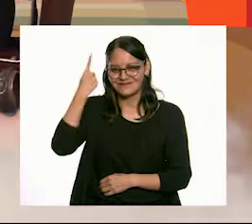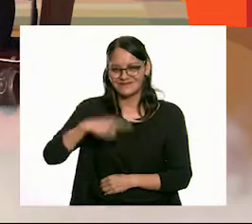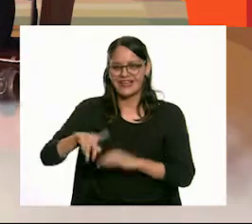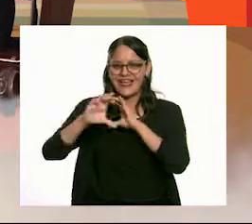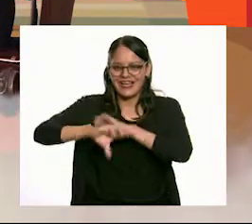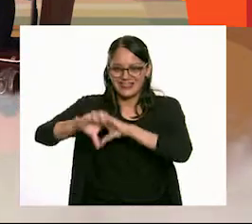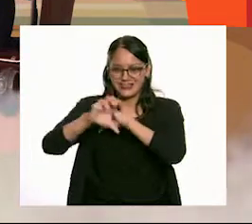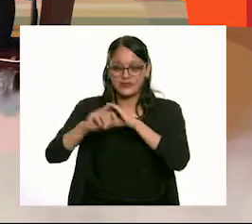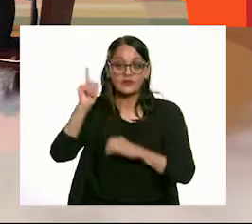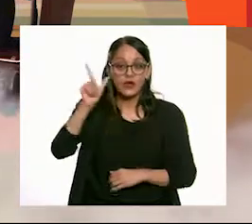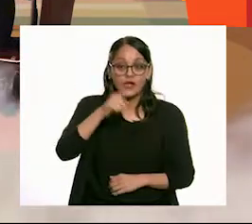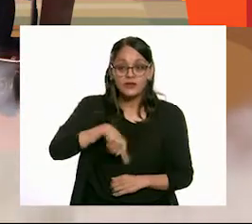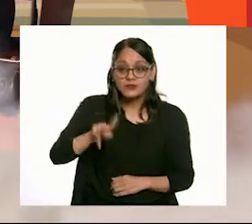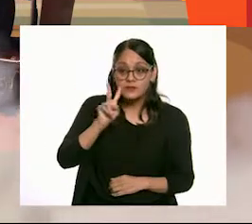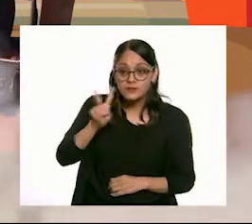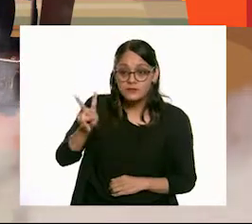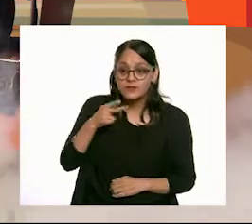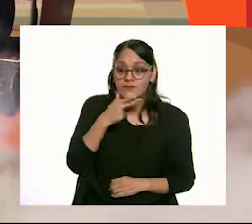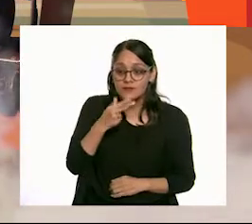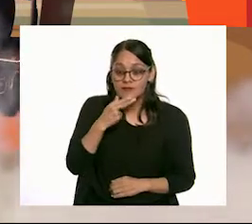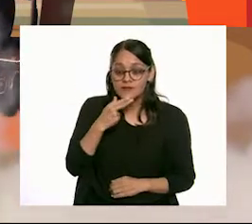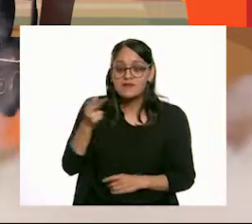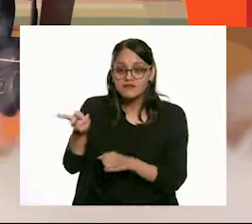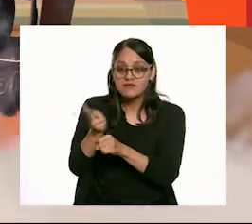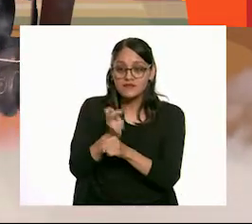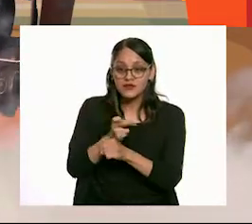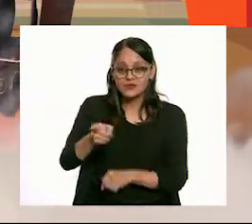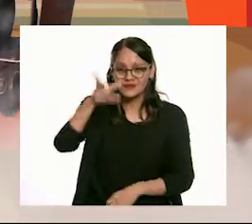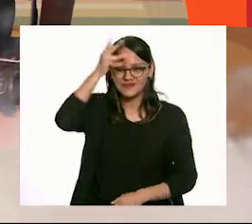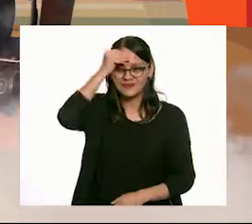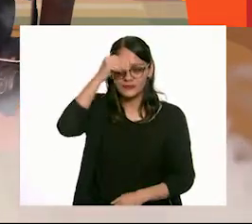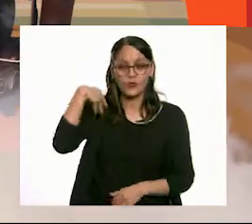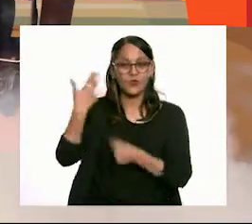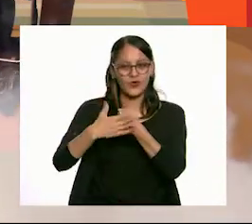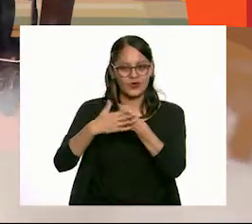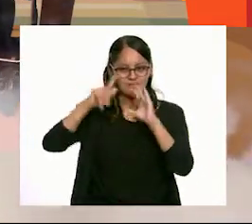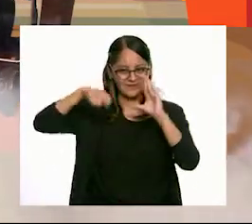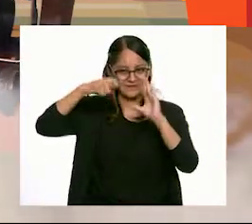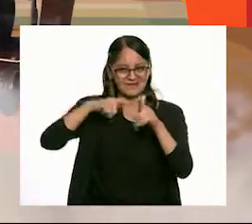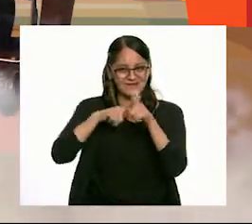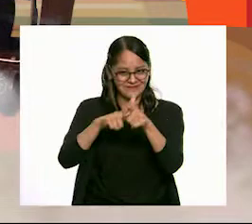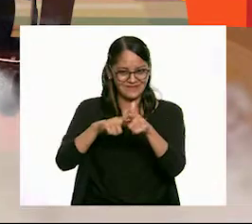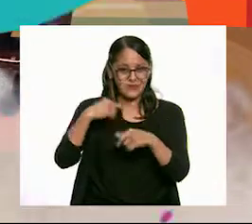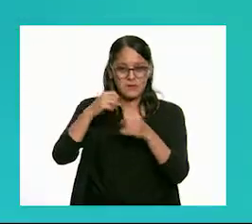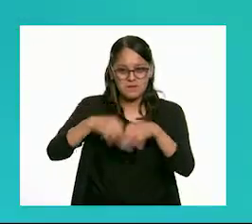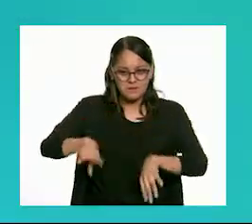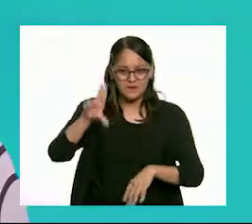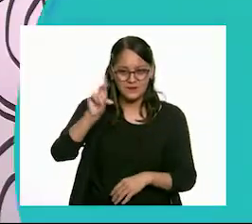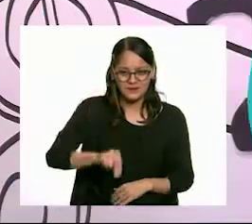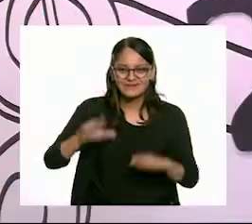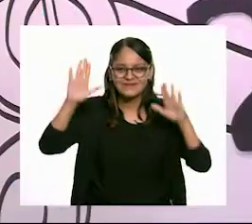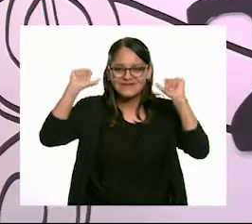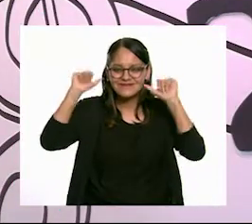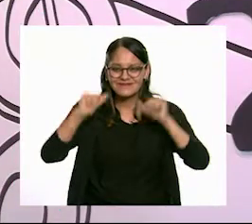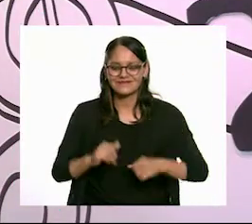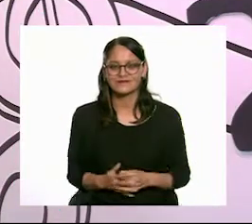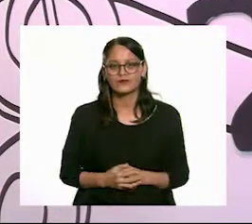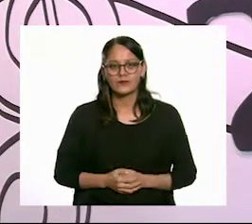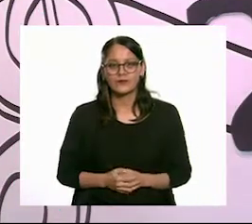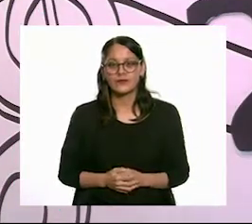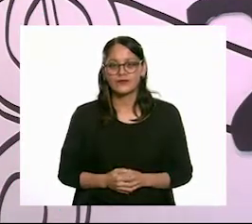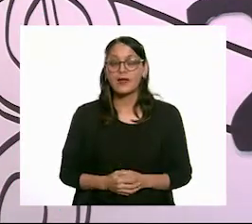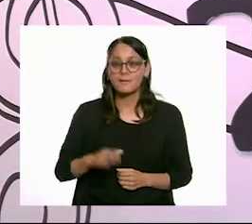mucho acerca de nuestro gran invitado y que no te pierdas la siguiente emisión. Adiós, viajeros musicales. Ludwig